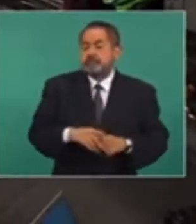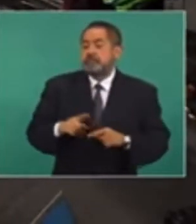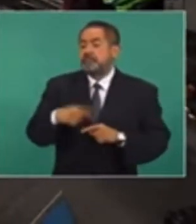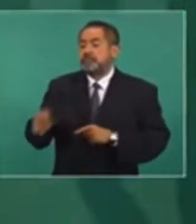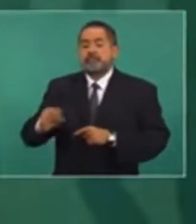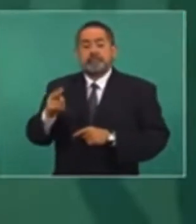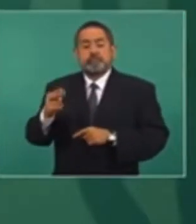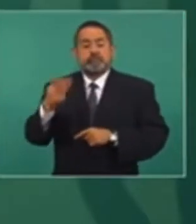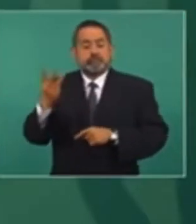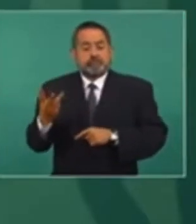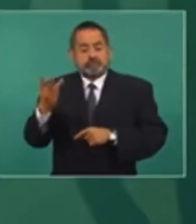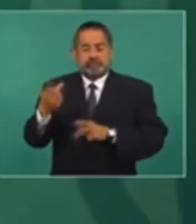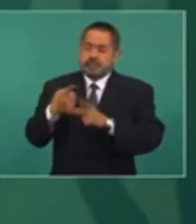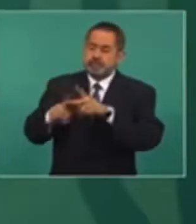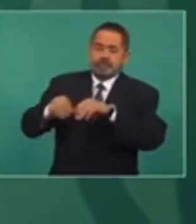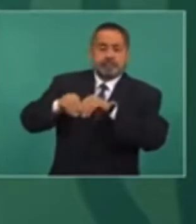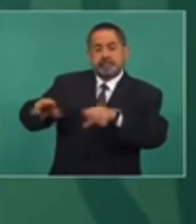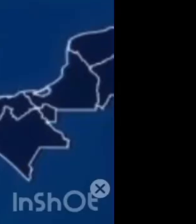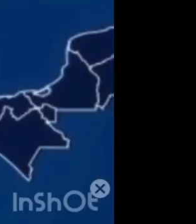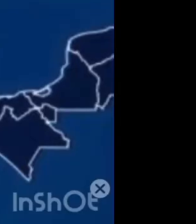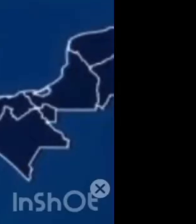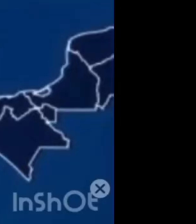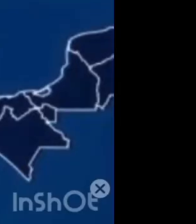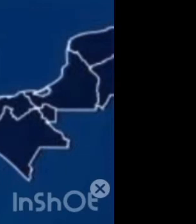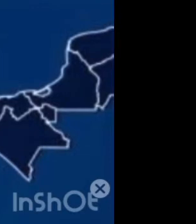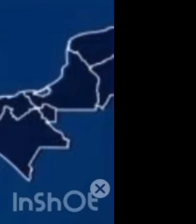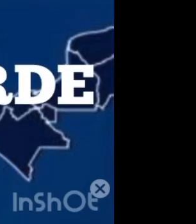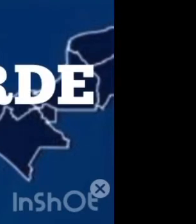arrancando la campaña de vacunación contra la influenza.